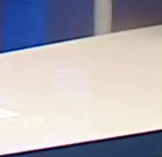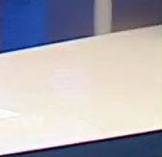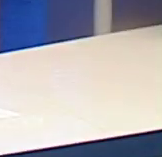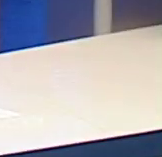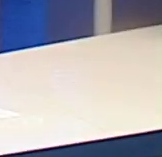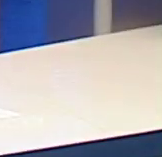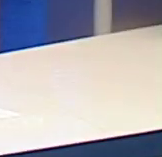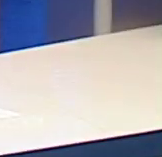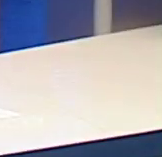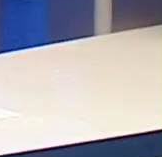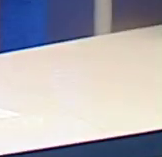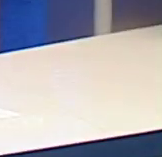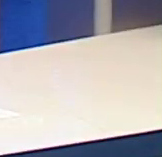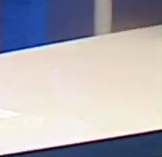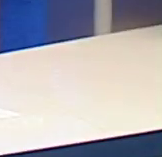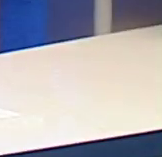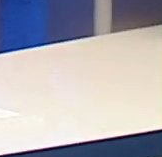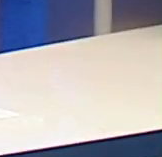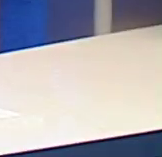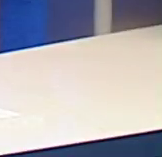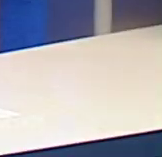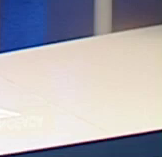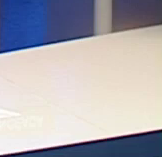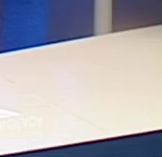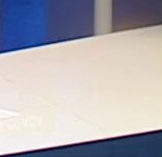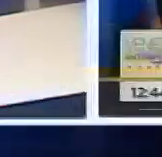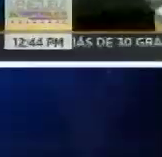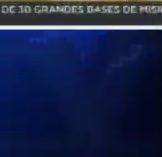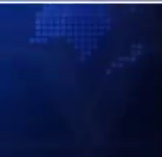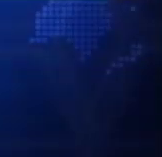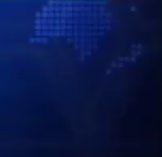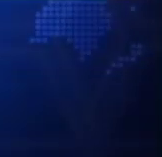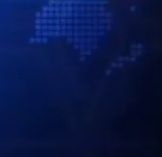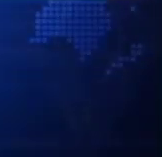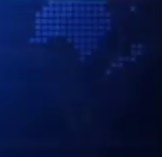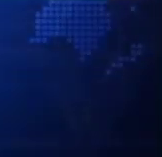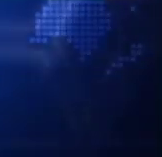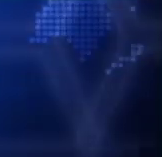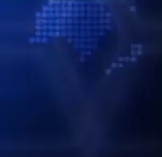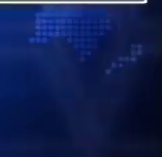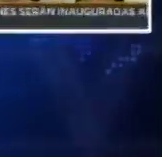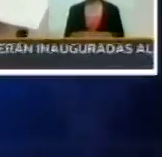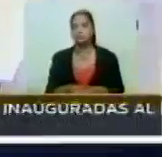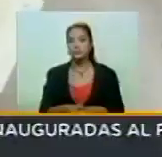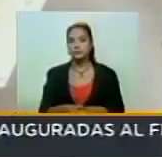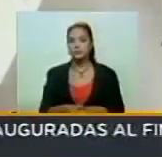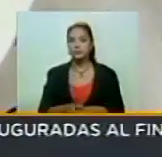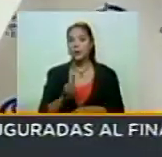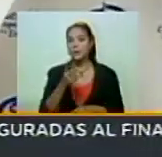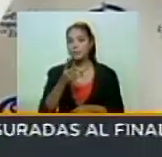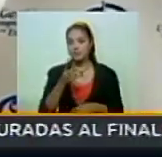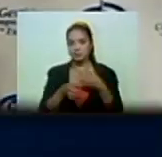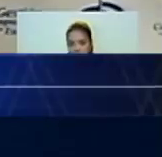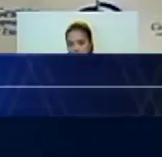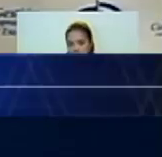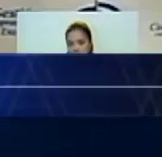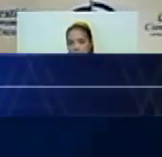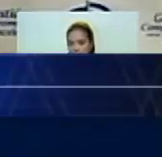Escuchemos declaraciones del fiscal general de la República, Tarek William Saab. Diré cuál va a ser una de las principales diligencias al respecto de